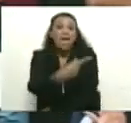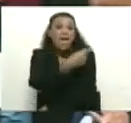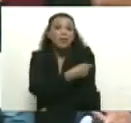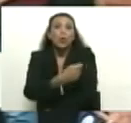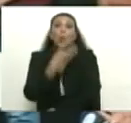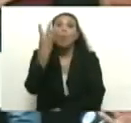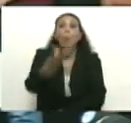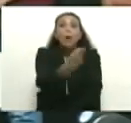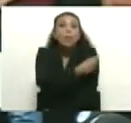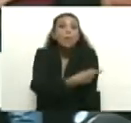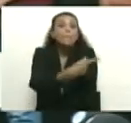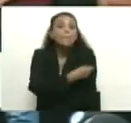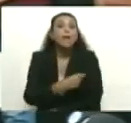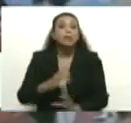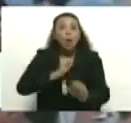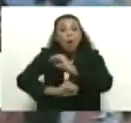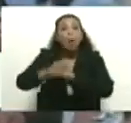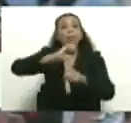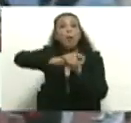hasta cuatro.